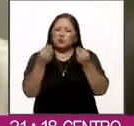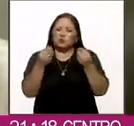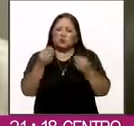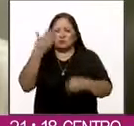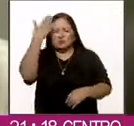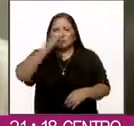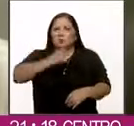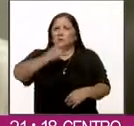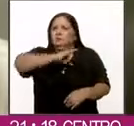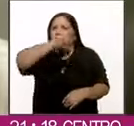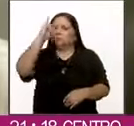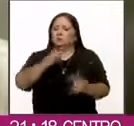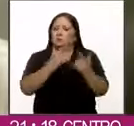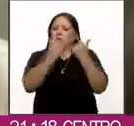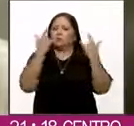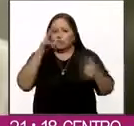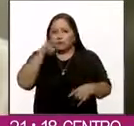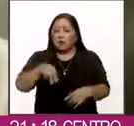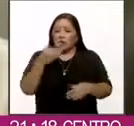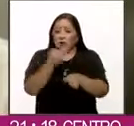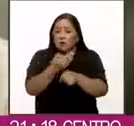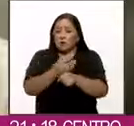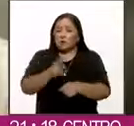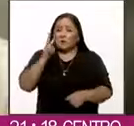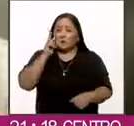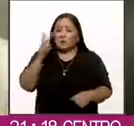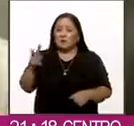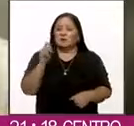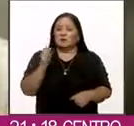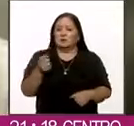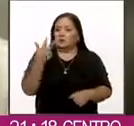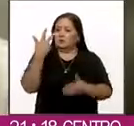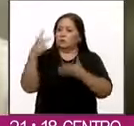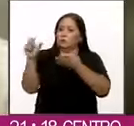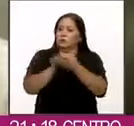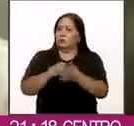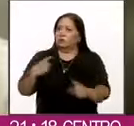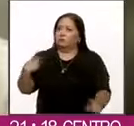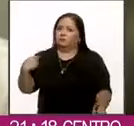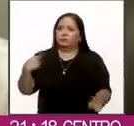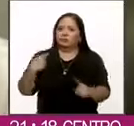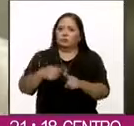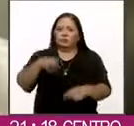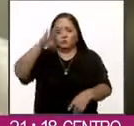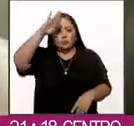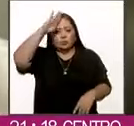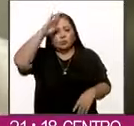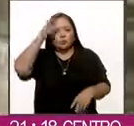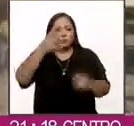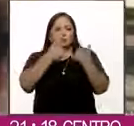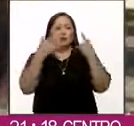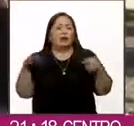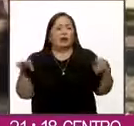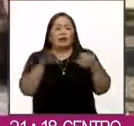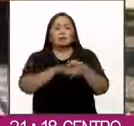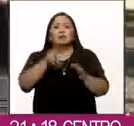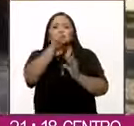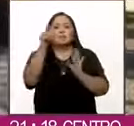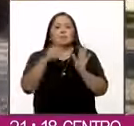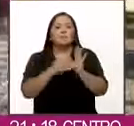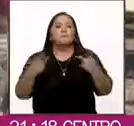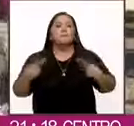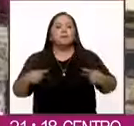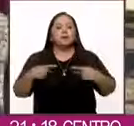que está llegando como nunca en la historia. Ya tuvimos nosotros a lo largo de los primeros 8 meses del año un récord histórico de casi